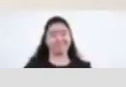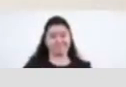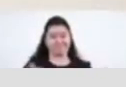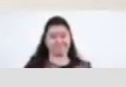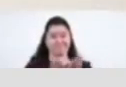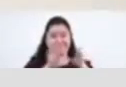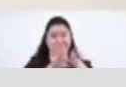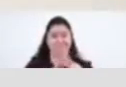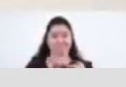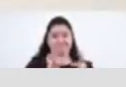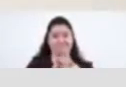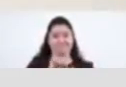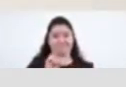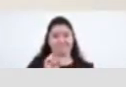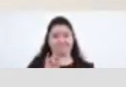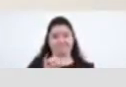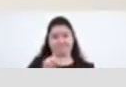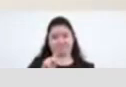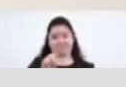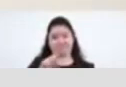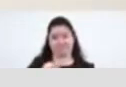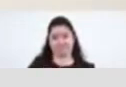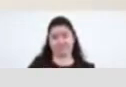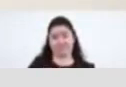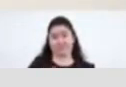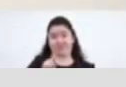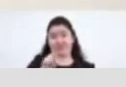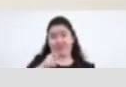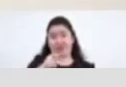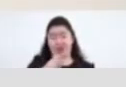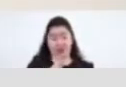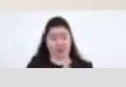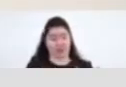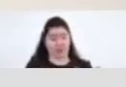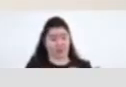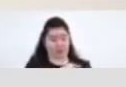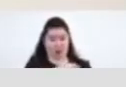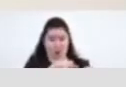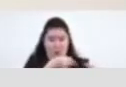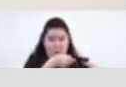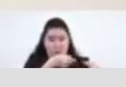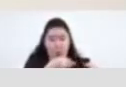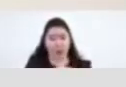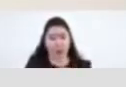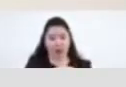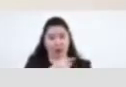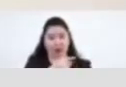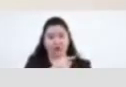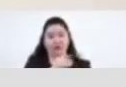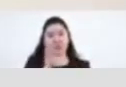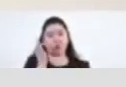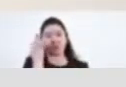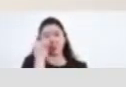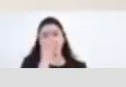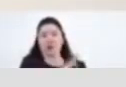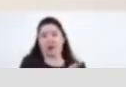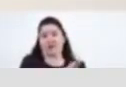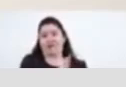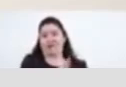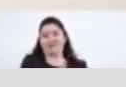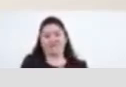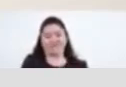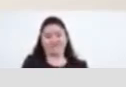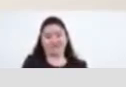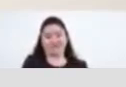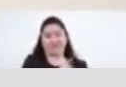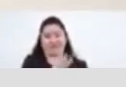que menciona Cristina. Lo que hicieron fue falsificar documentos oficiales y ese es un delito penal. Entonces esa es la razón por